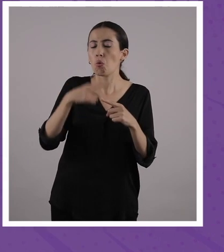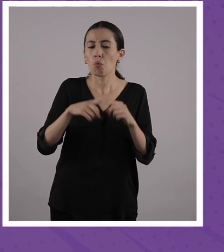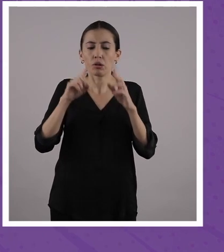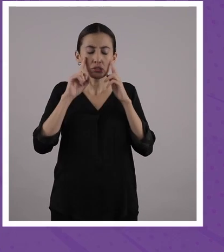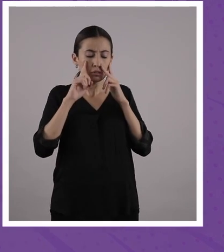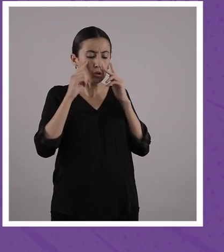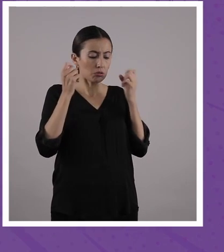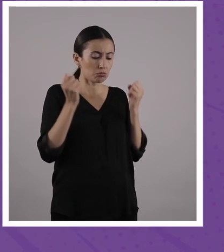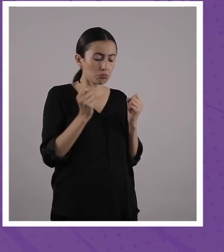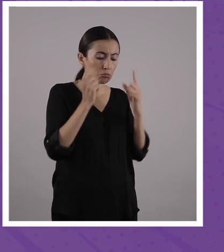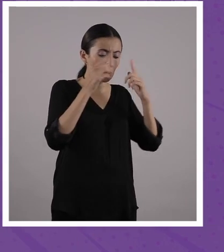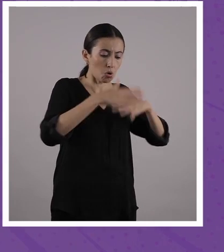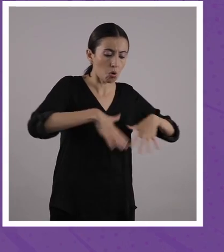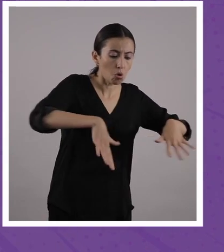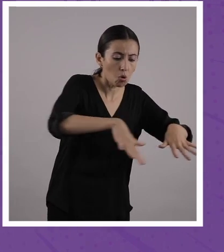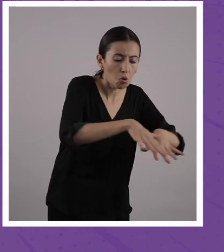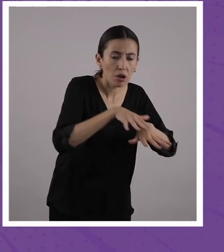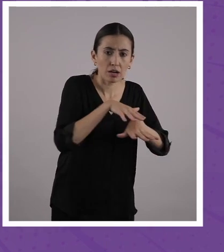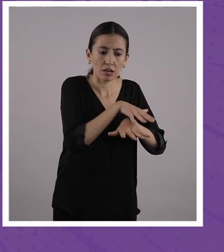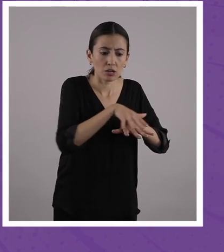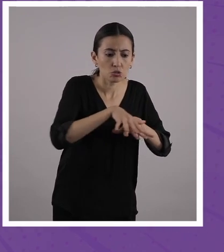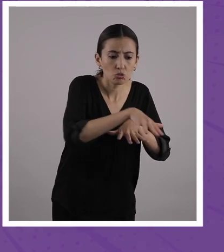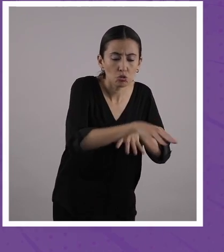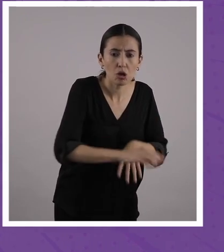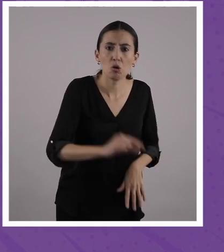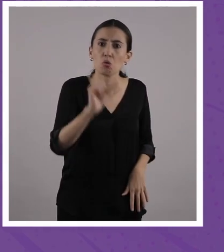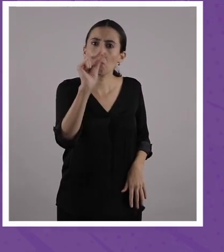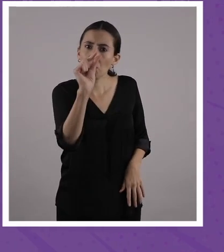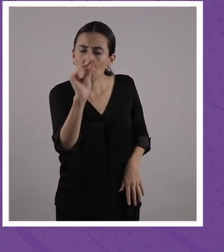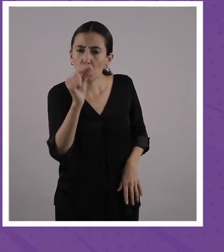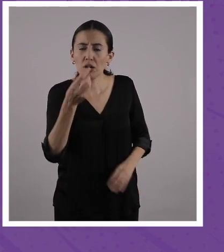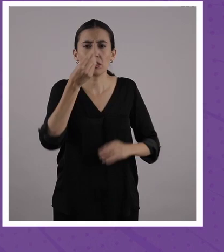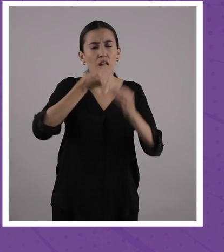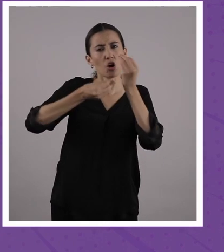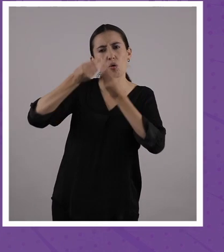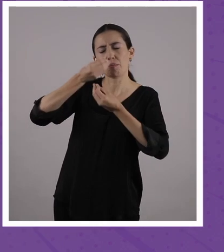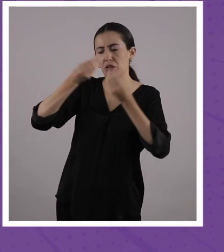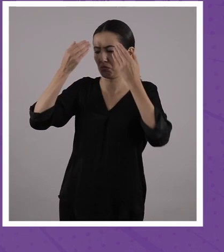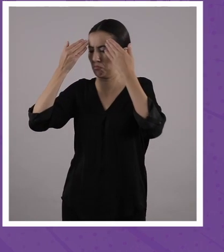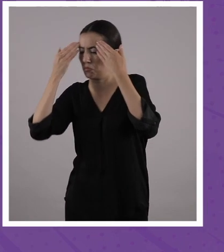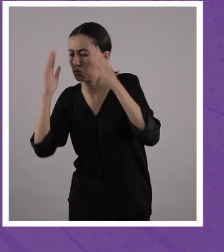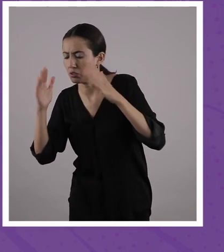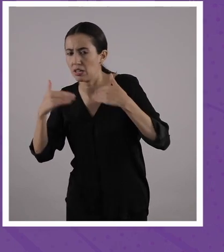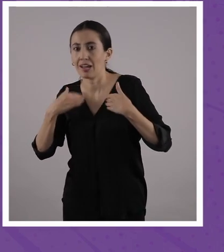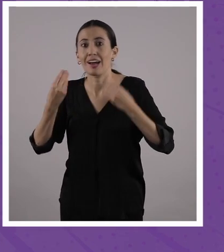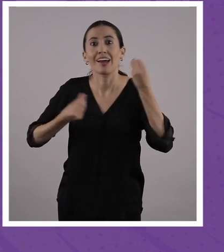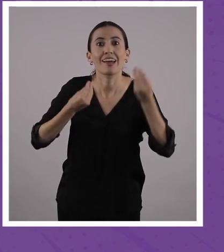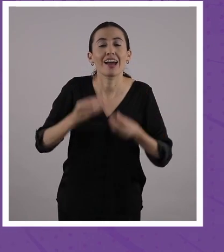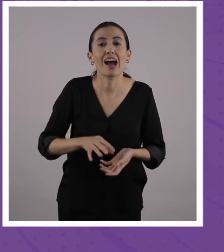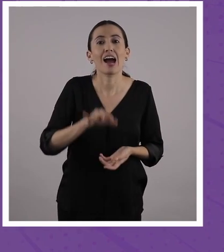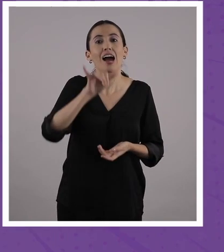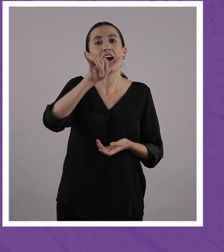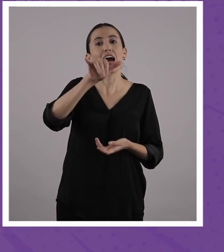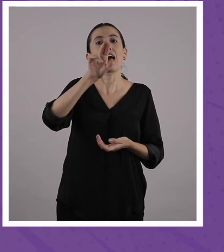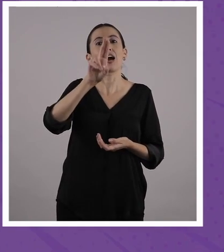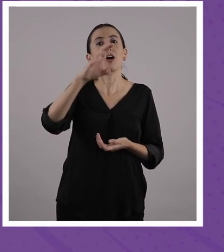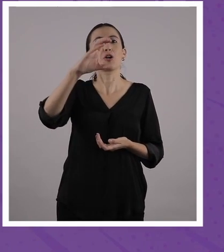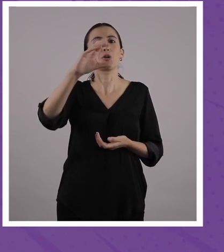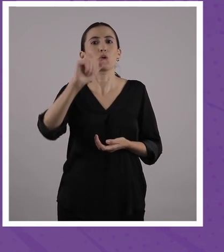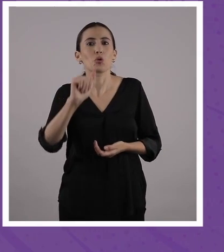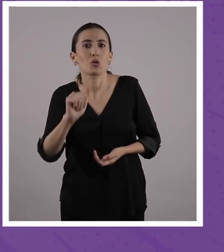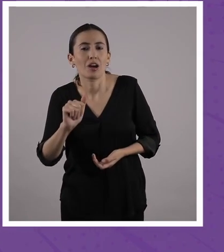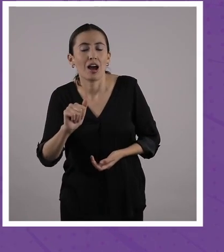Inesperadamente, sobre la transparencia del río, aparecieron pequeñas rodajas de un alimento desconocido. Era la yuca.